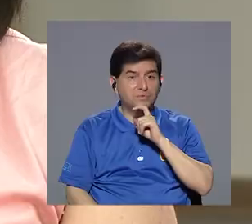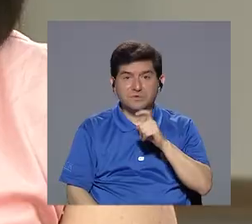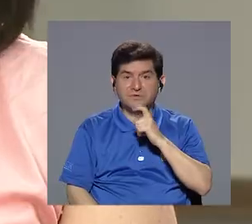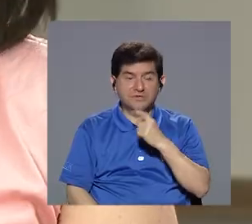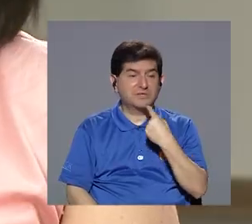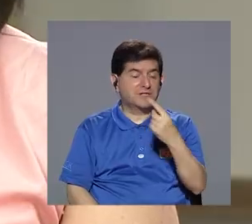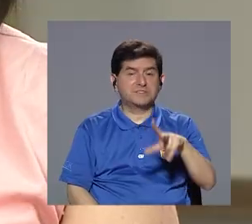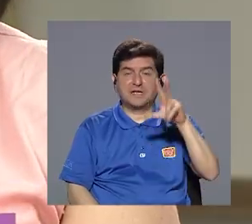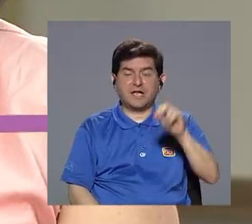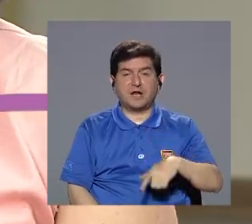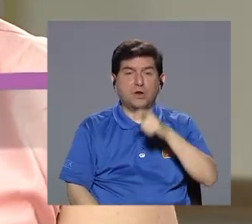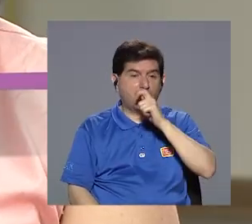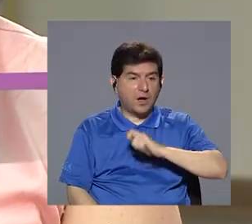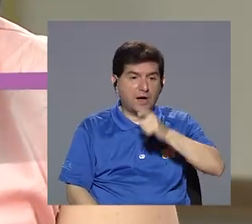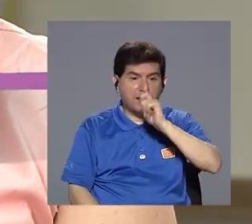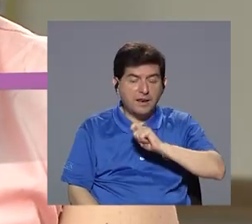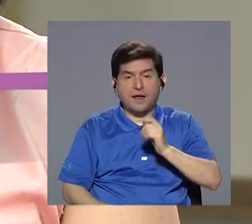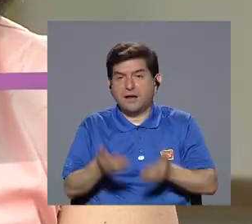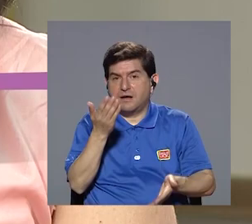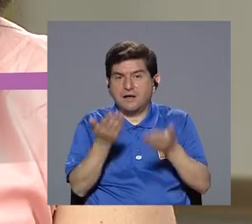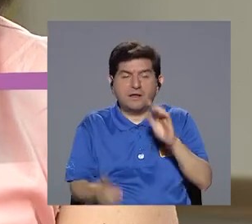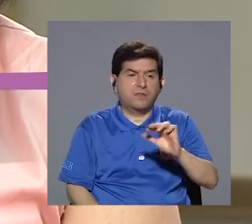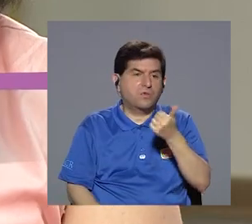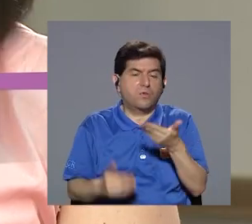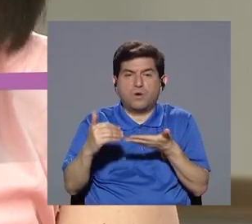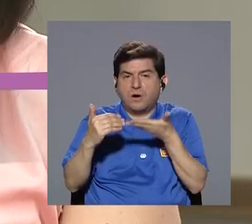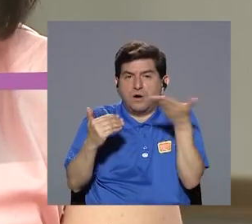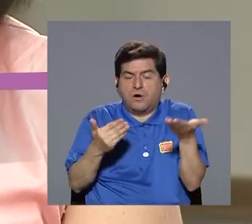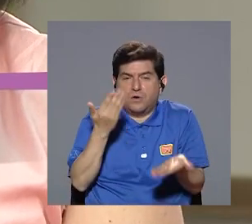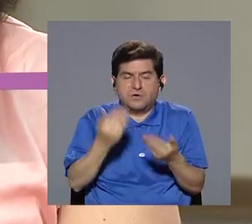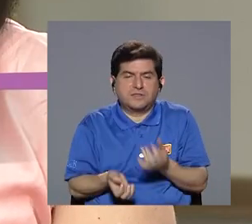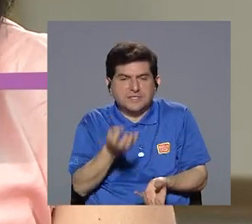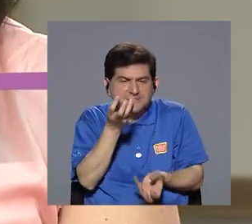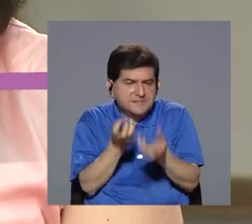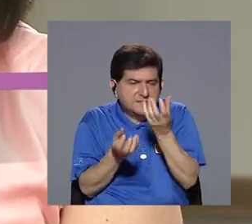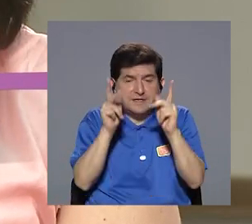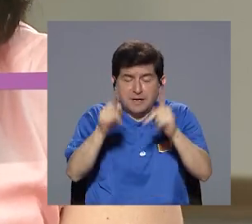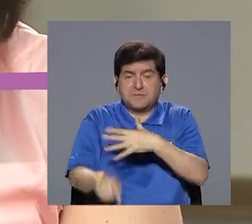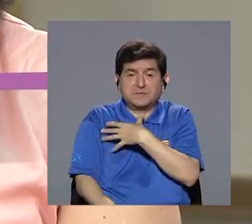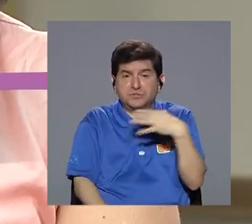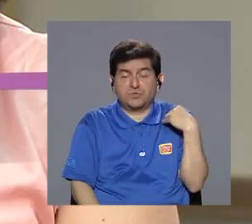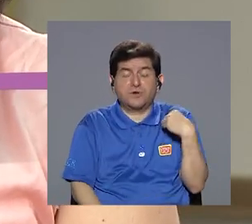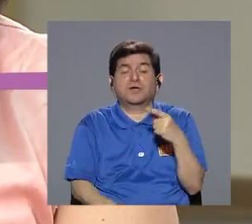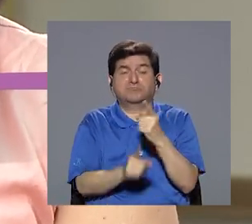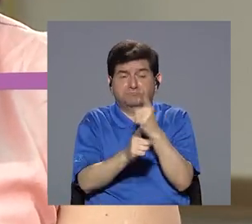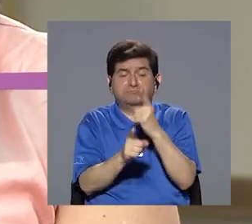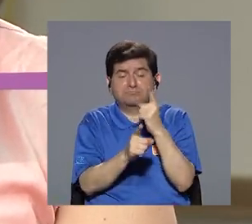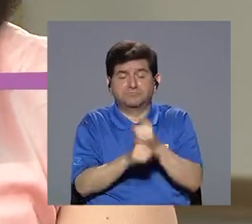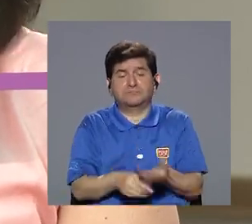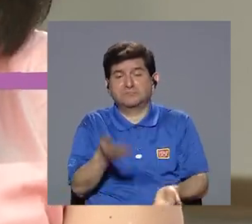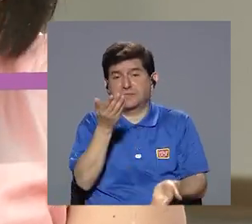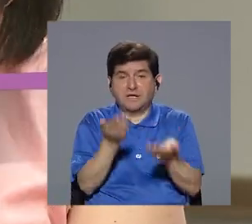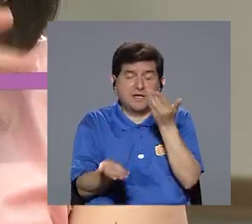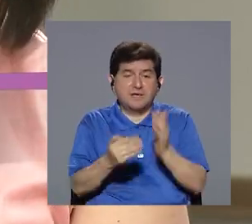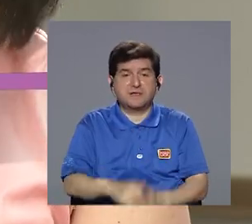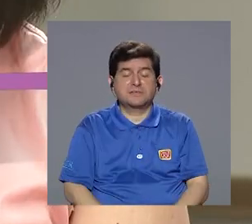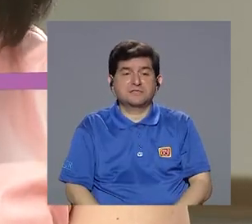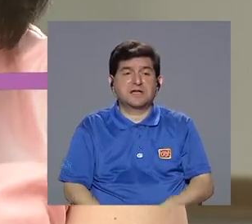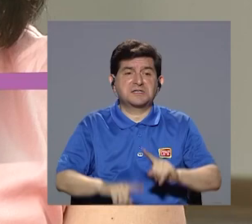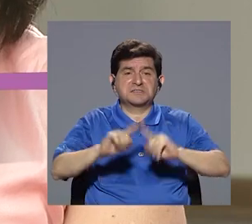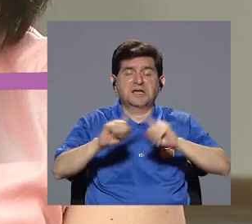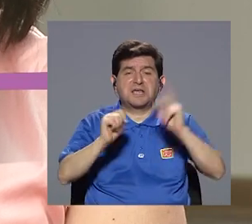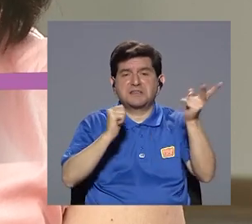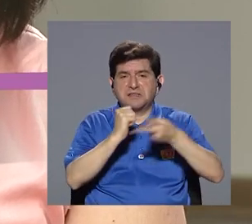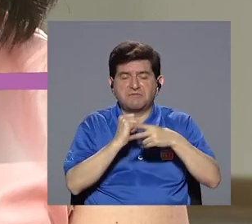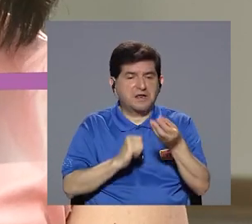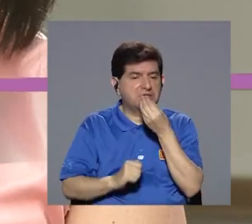decirle que no a los helados o a cuestiones que, ¿verdad? O otras, o cosas fritas que a la gente le gusta también mucho comer y que tal vez de repente una que